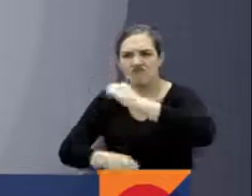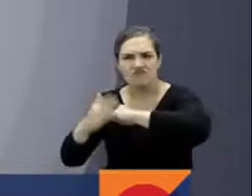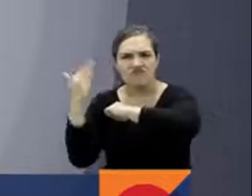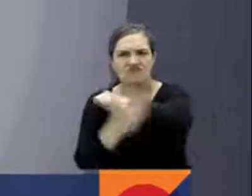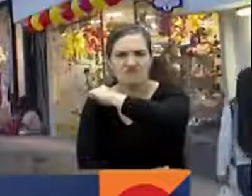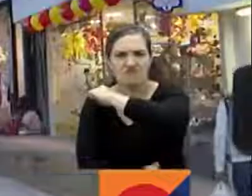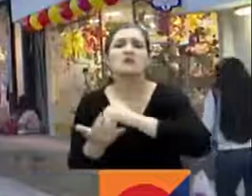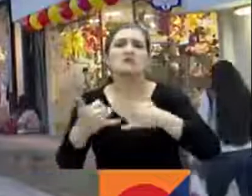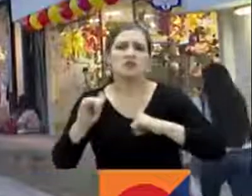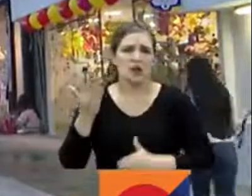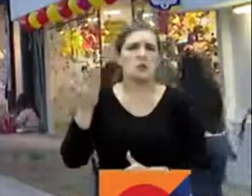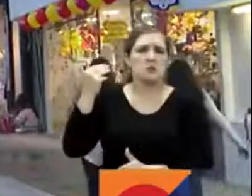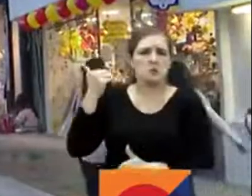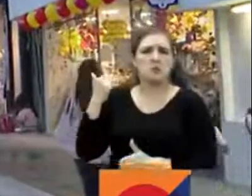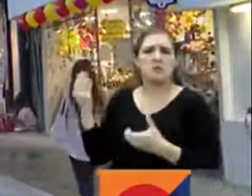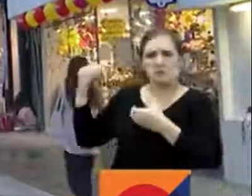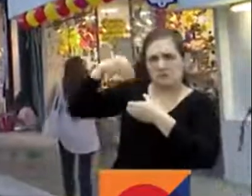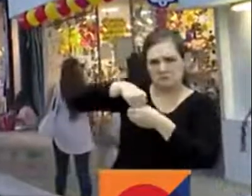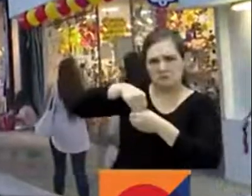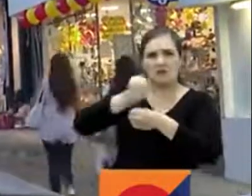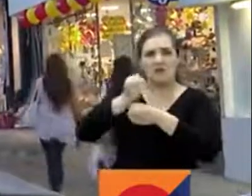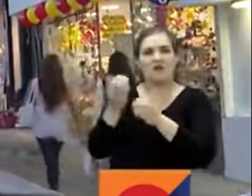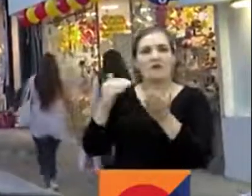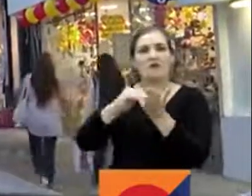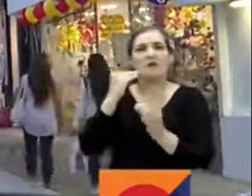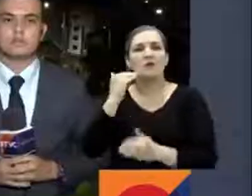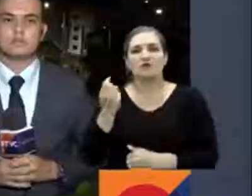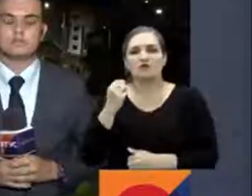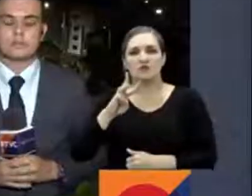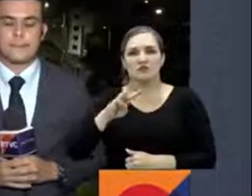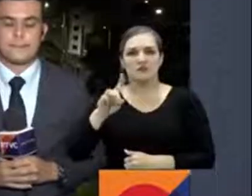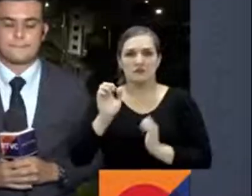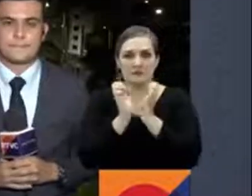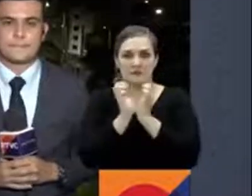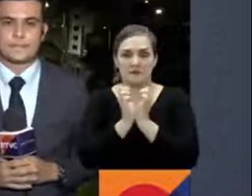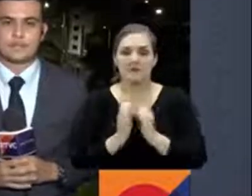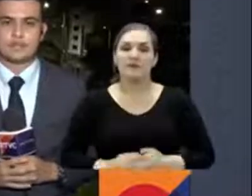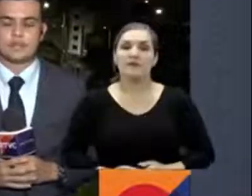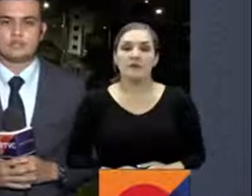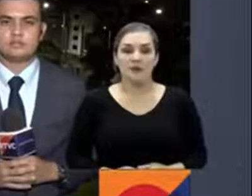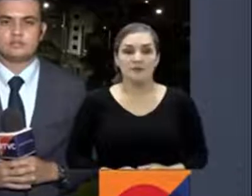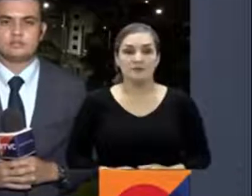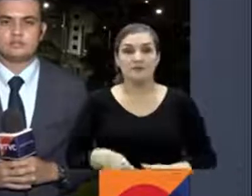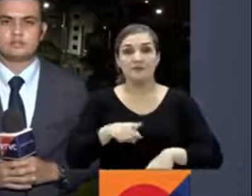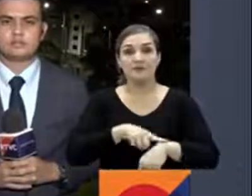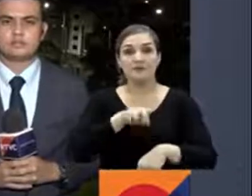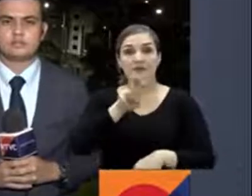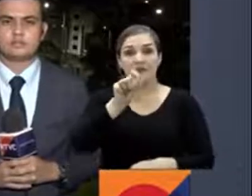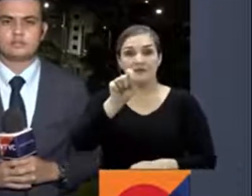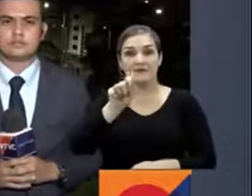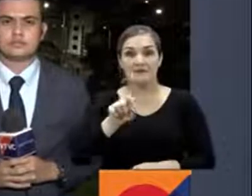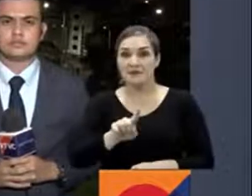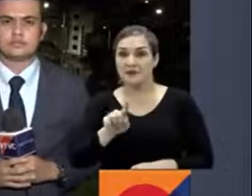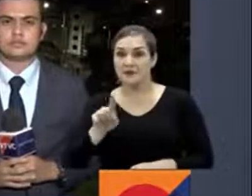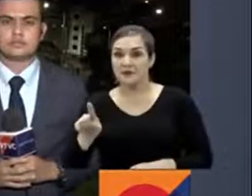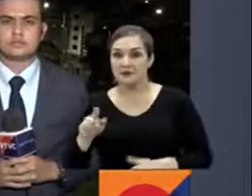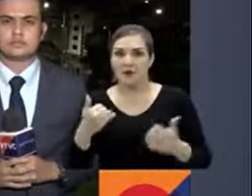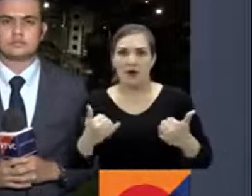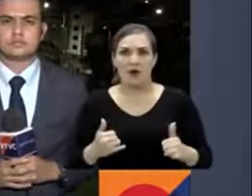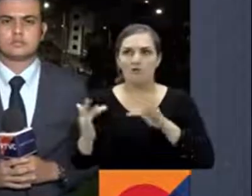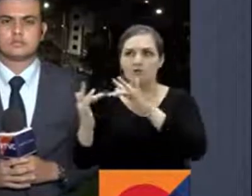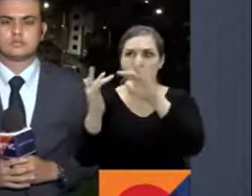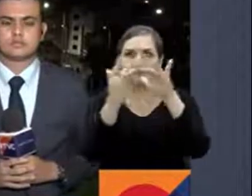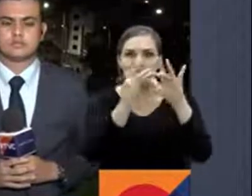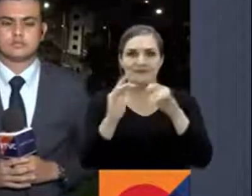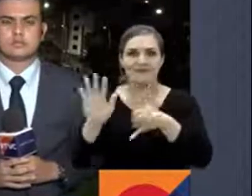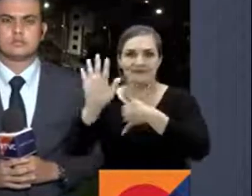fue restituido el pasado 31 de mayo. Y a las 7:11 de la noche nos conectamos con las regiones para